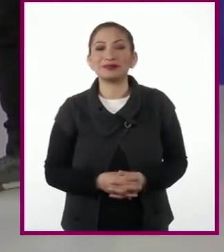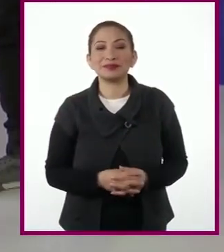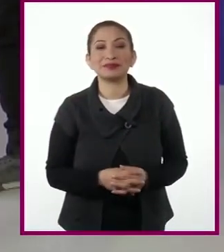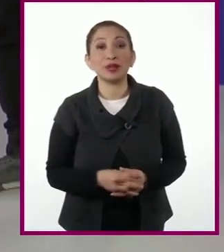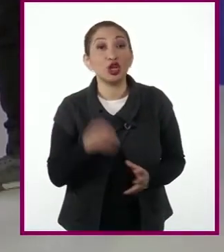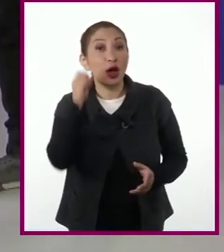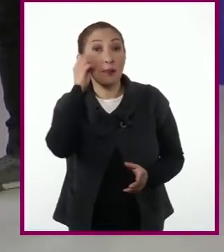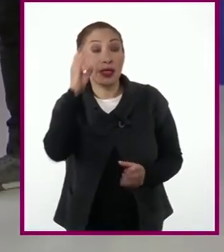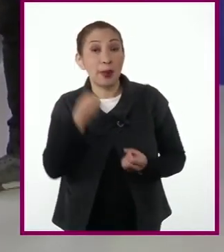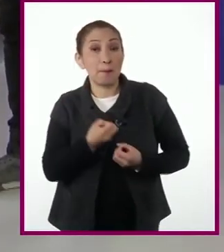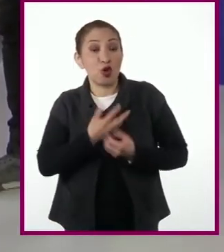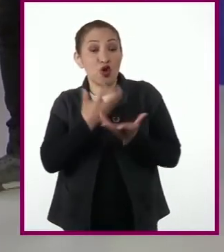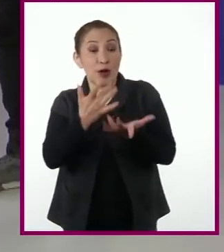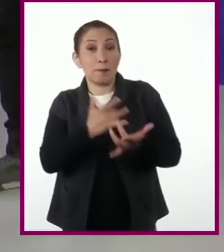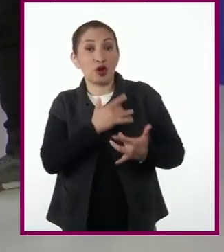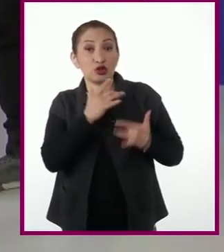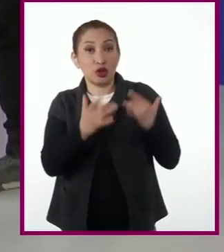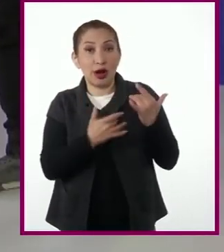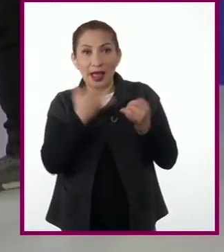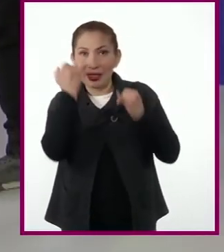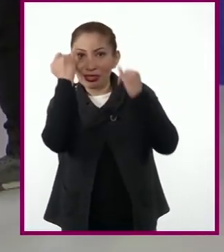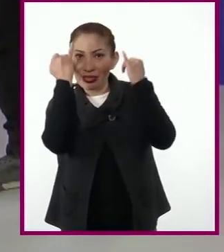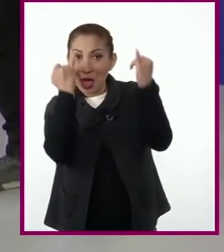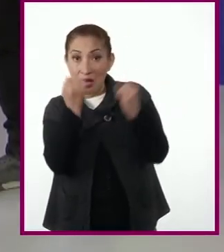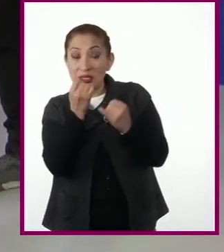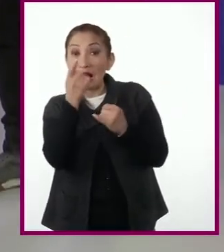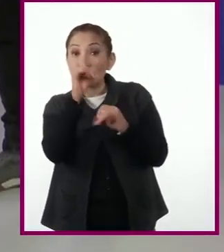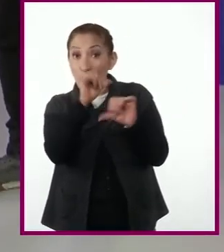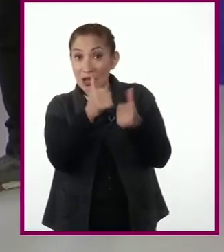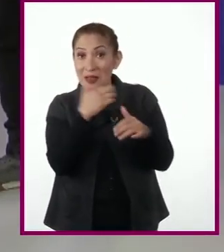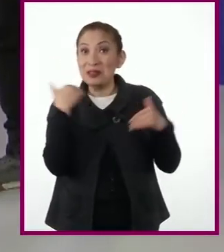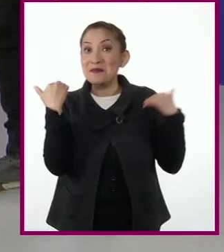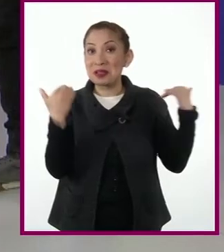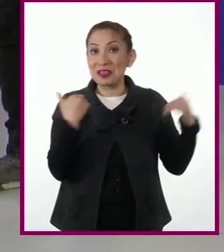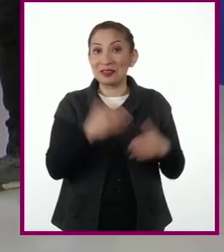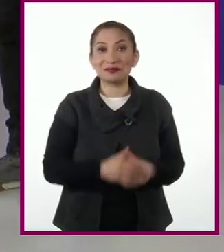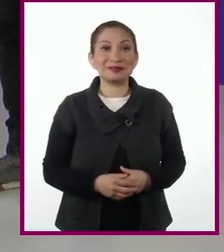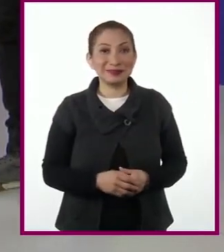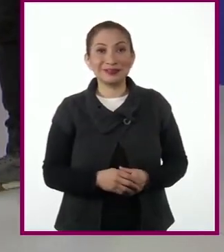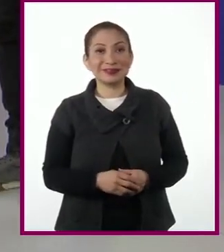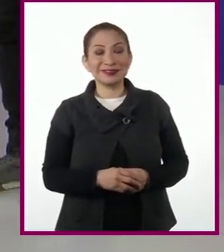sin olvidar expresar nuestras emociones e ideas. Esto del arte es muy divertido.